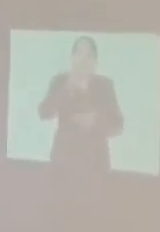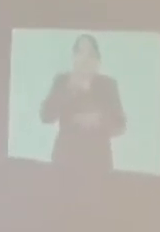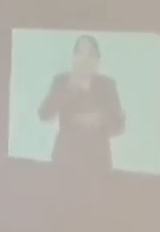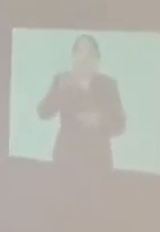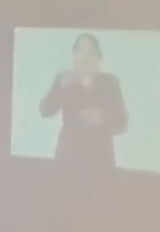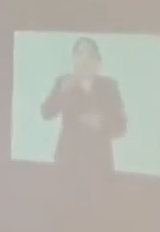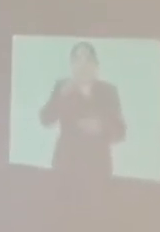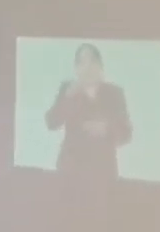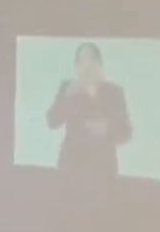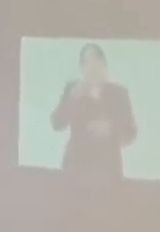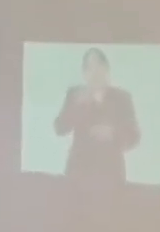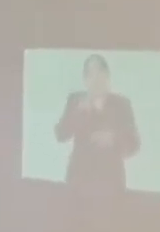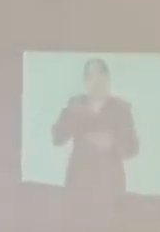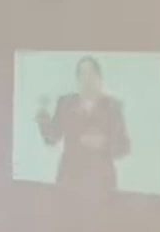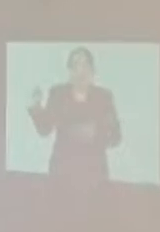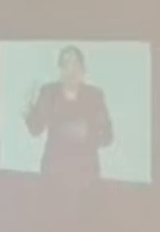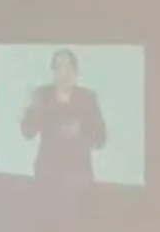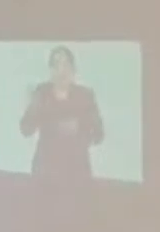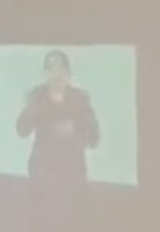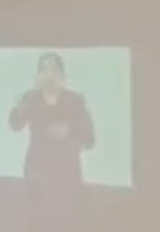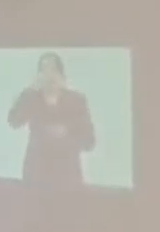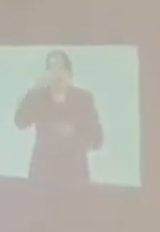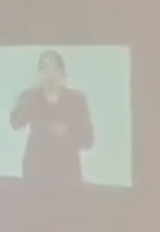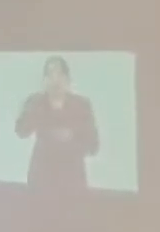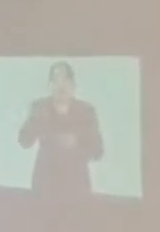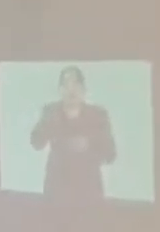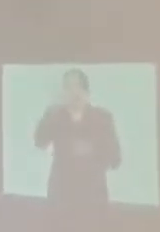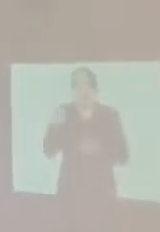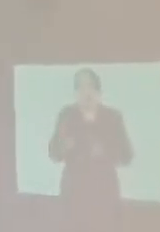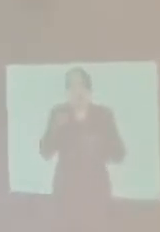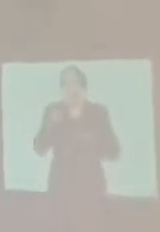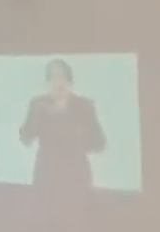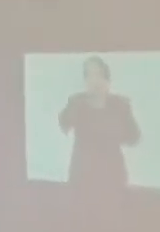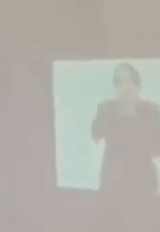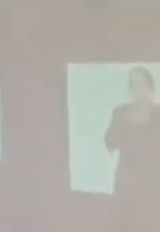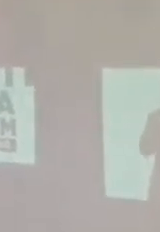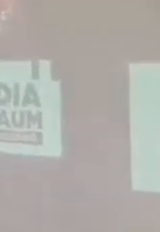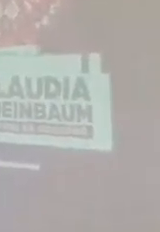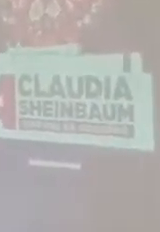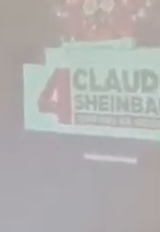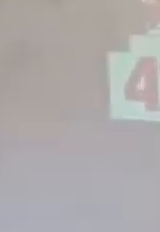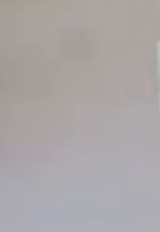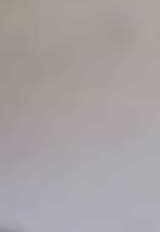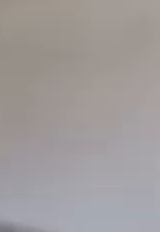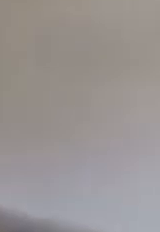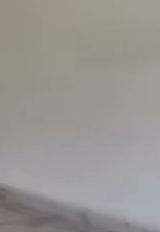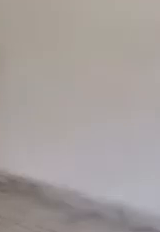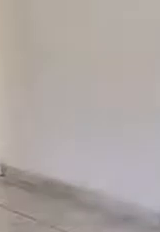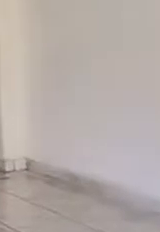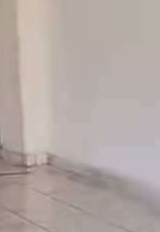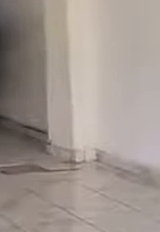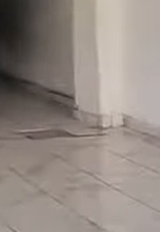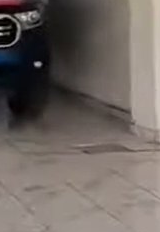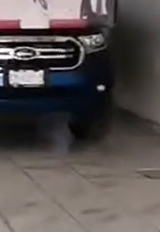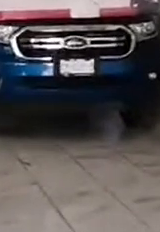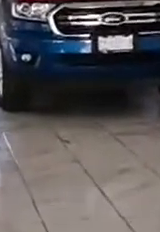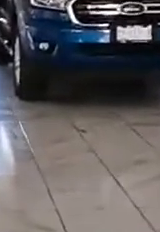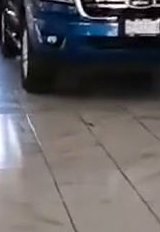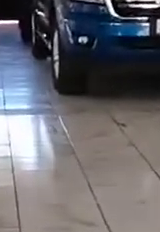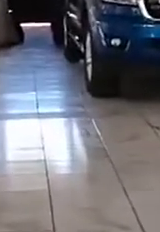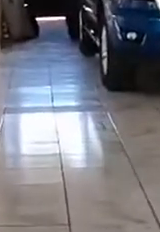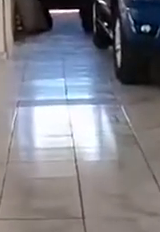la recibían 10% de los escolares entre 6 y 15 años, quienes debían tener calificaciones entre 9 y